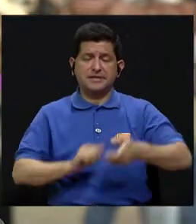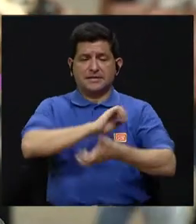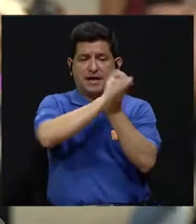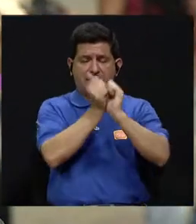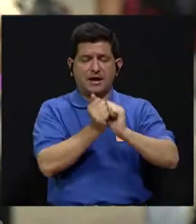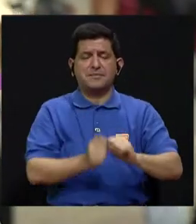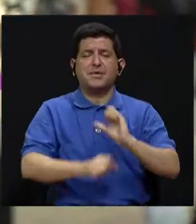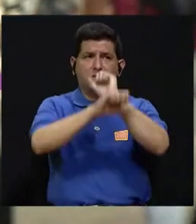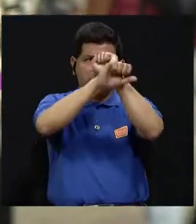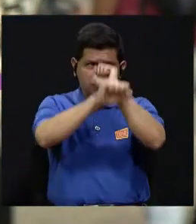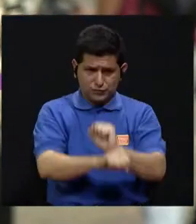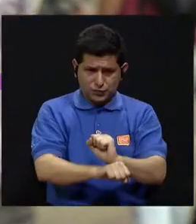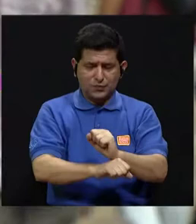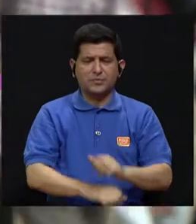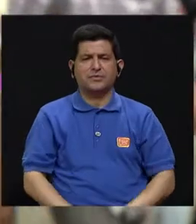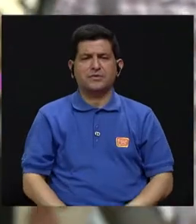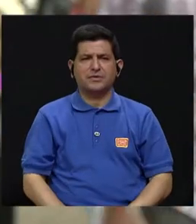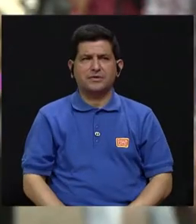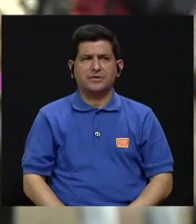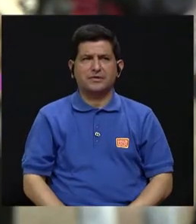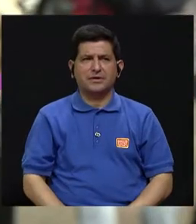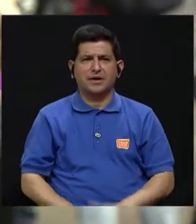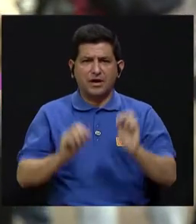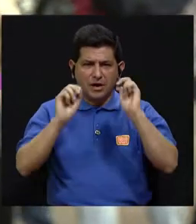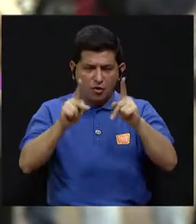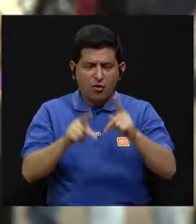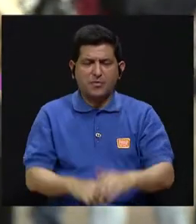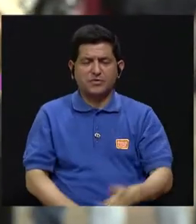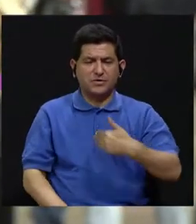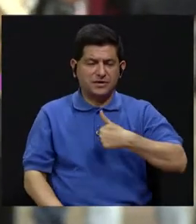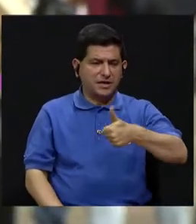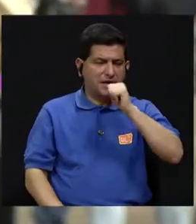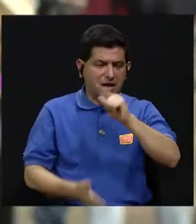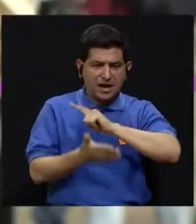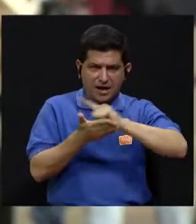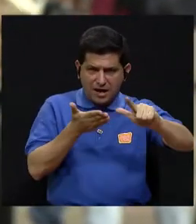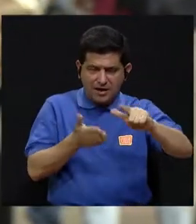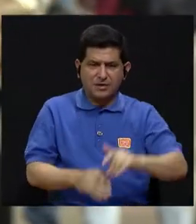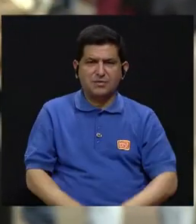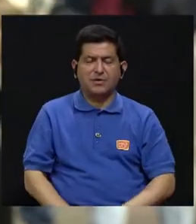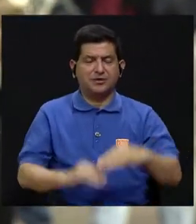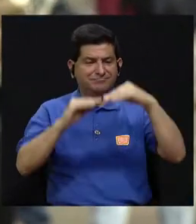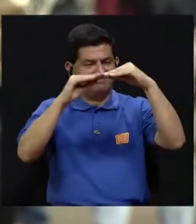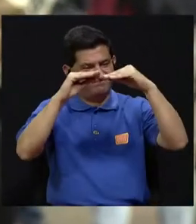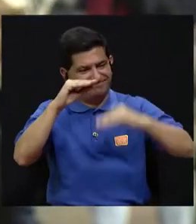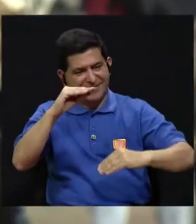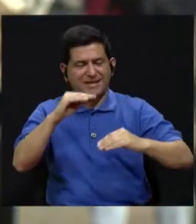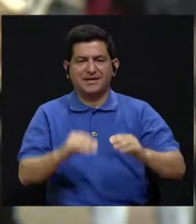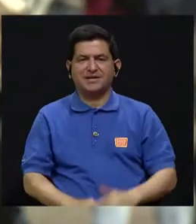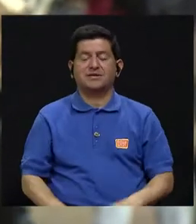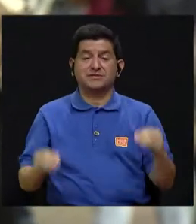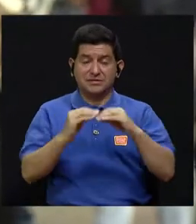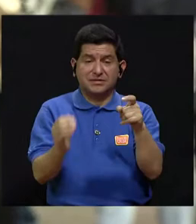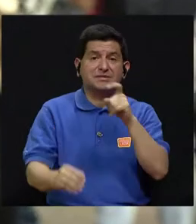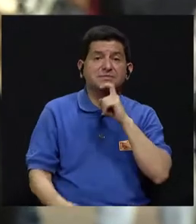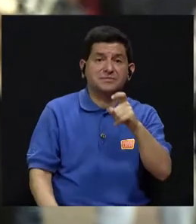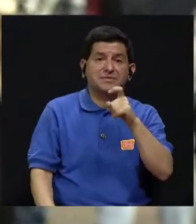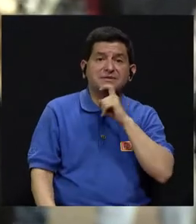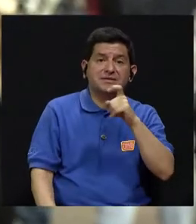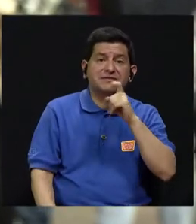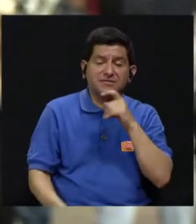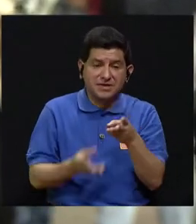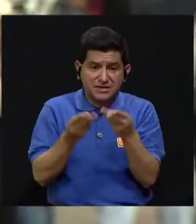que cambiar sus hábitos porque cada vez la disponibilidad del recurso de agua potable es menor y es más